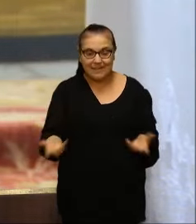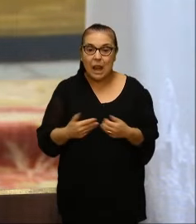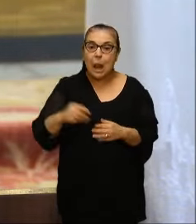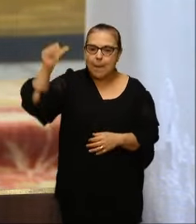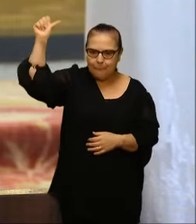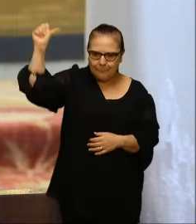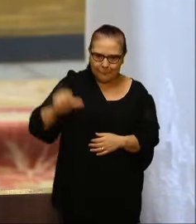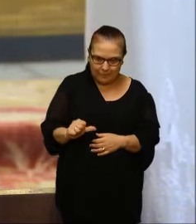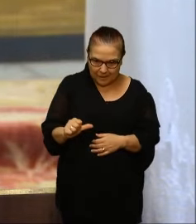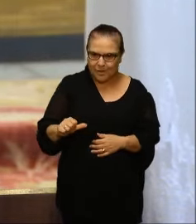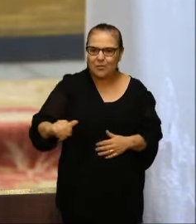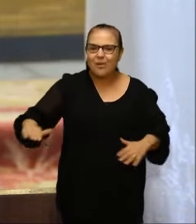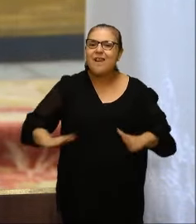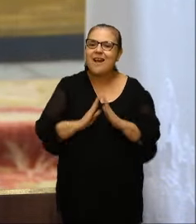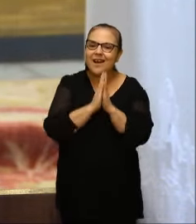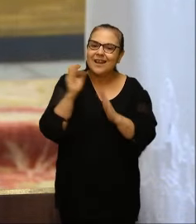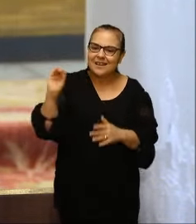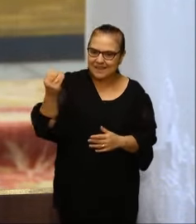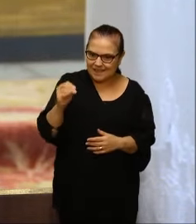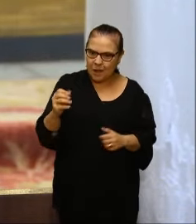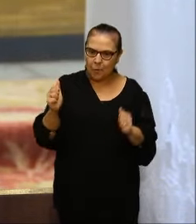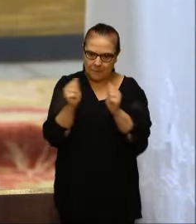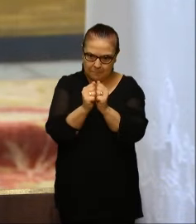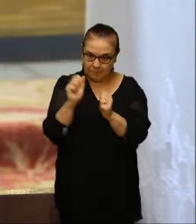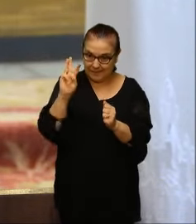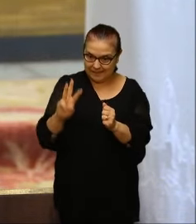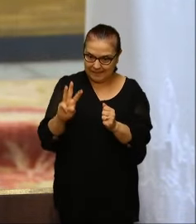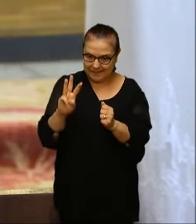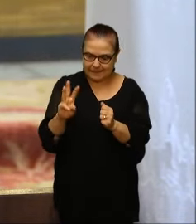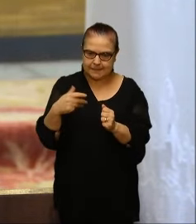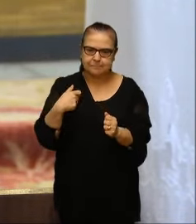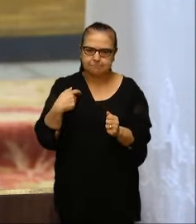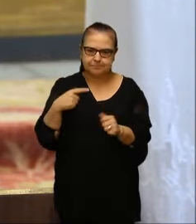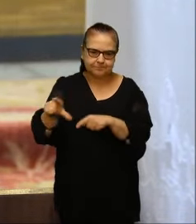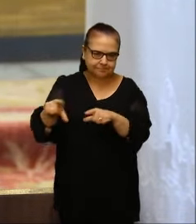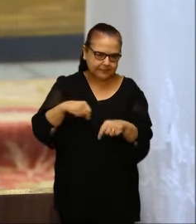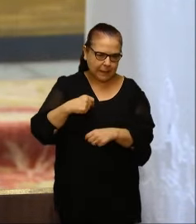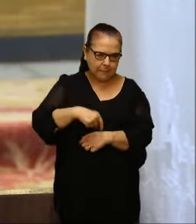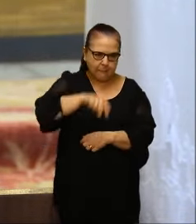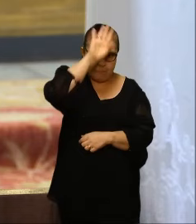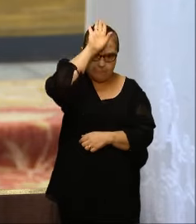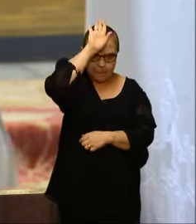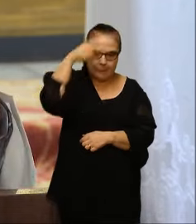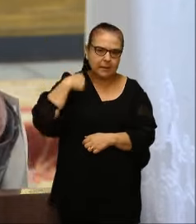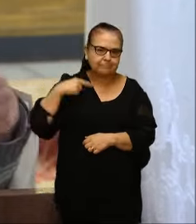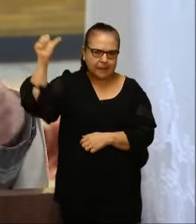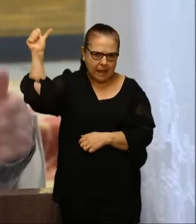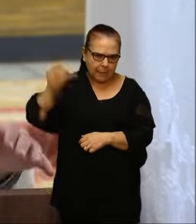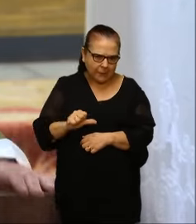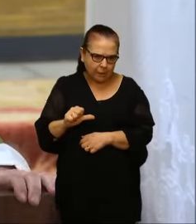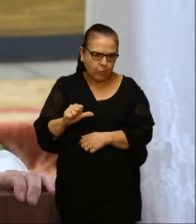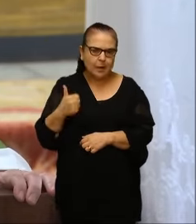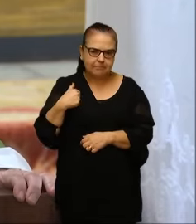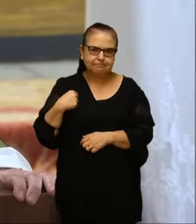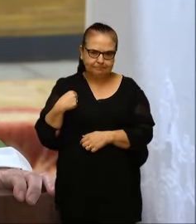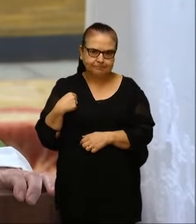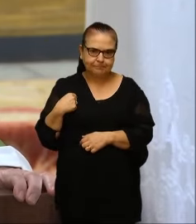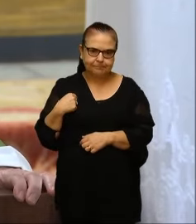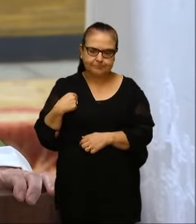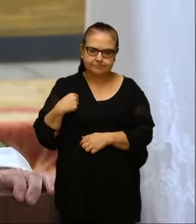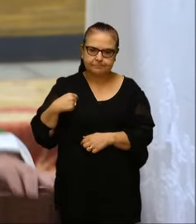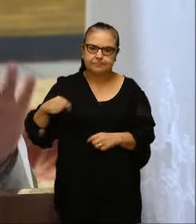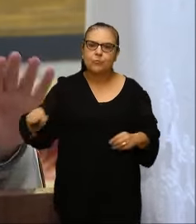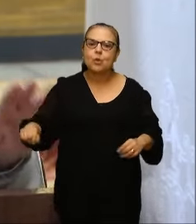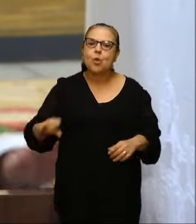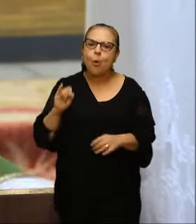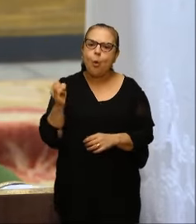Papa de la Paz, cuando le eligen Papa en el cónclave, en la película el actor que interpreta bien a Juan